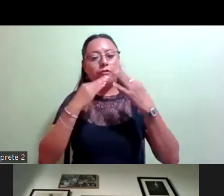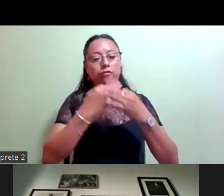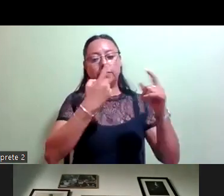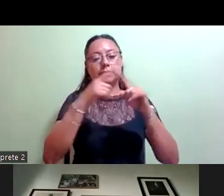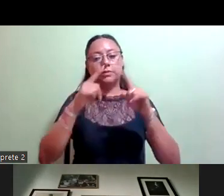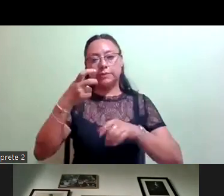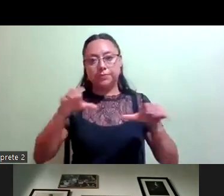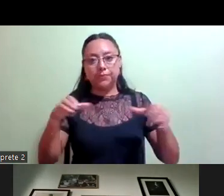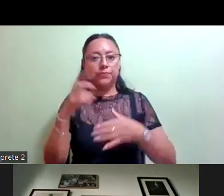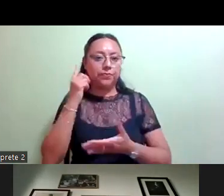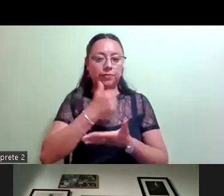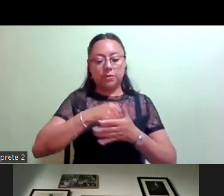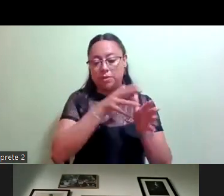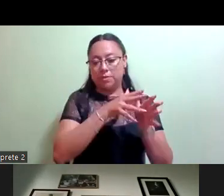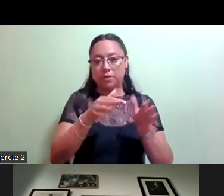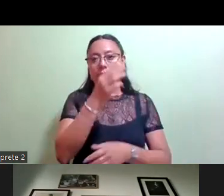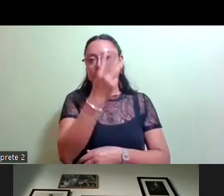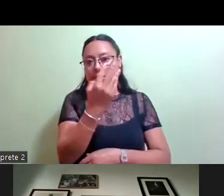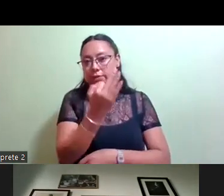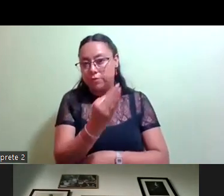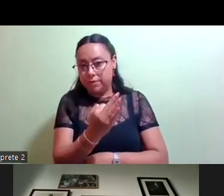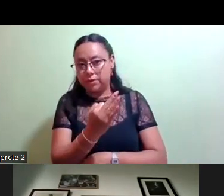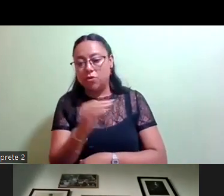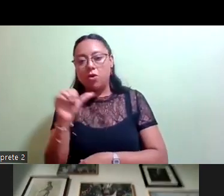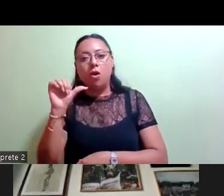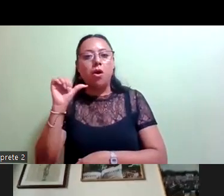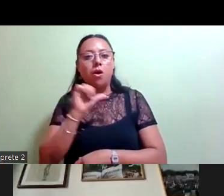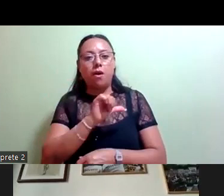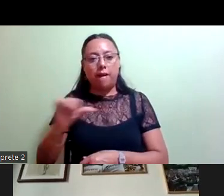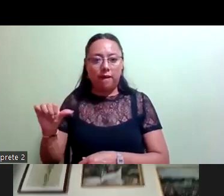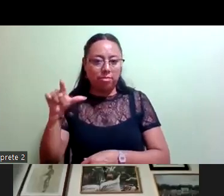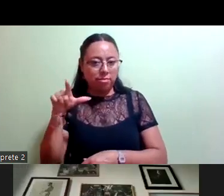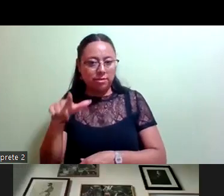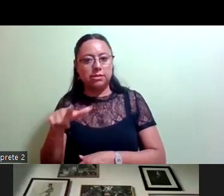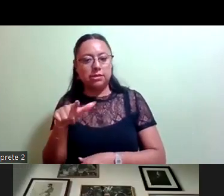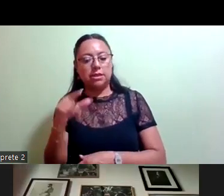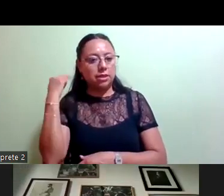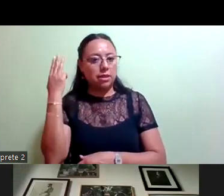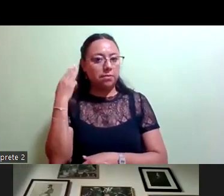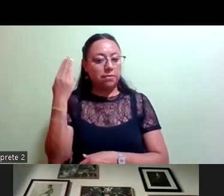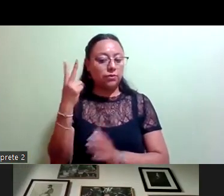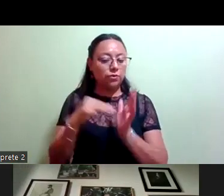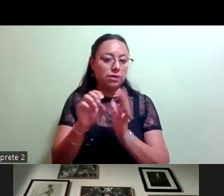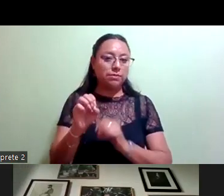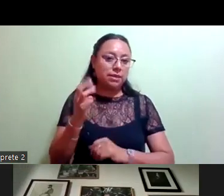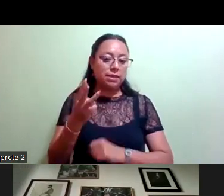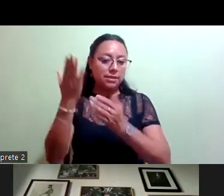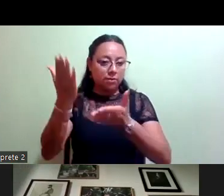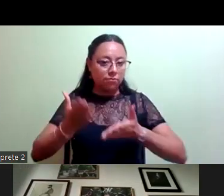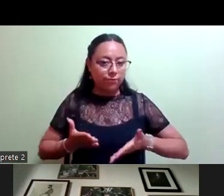periodo del 3 de febrero al 17 de marzo del presente año, se recibieron